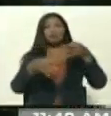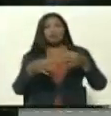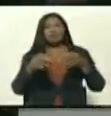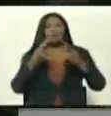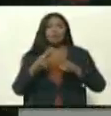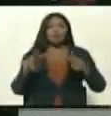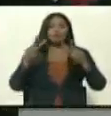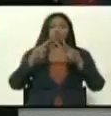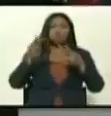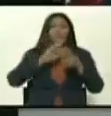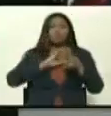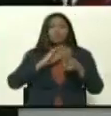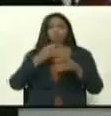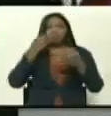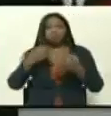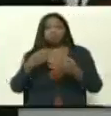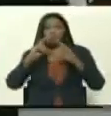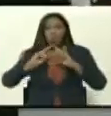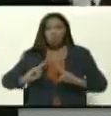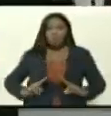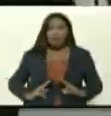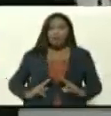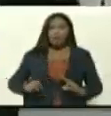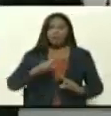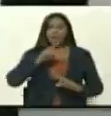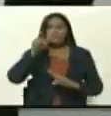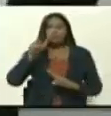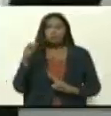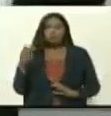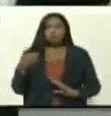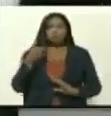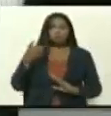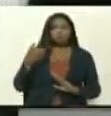valoración de la dignidad humana de las víctimas